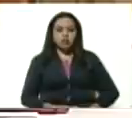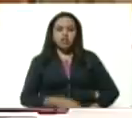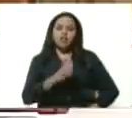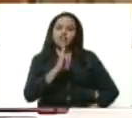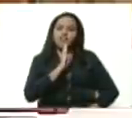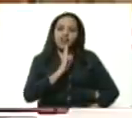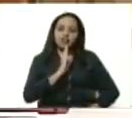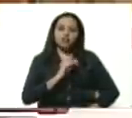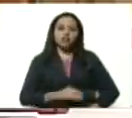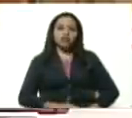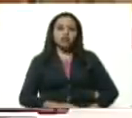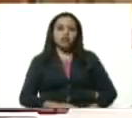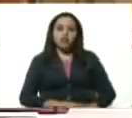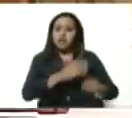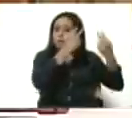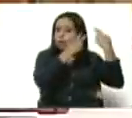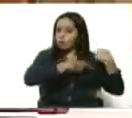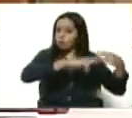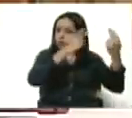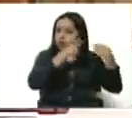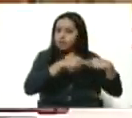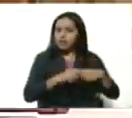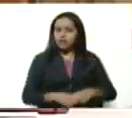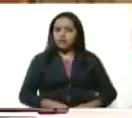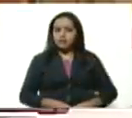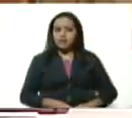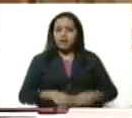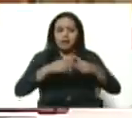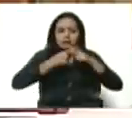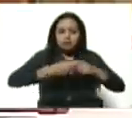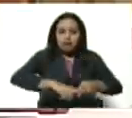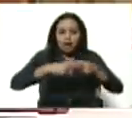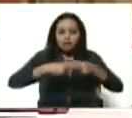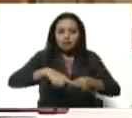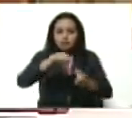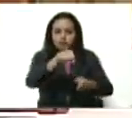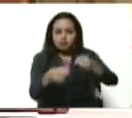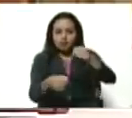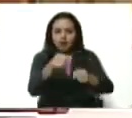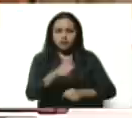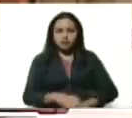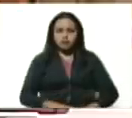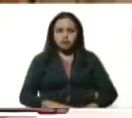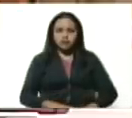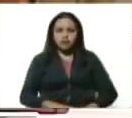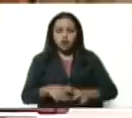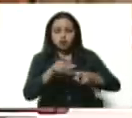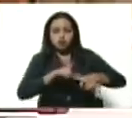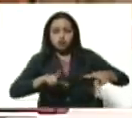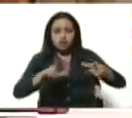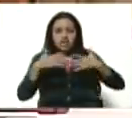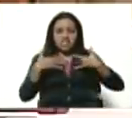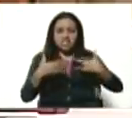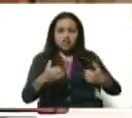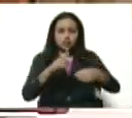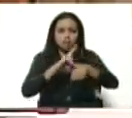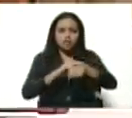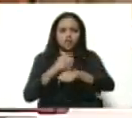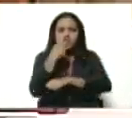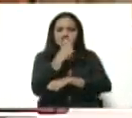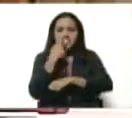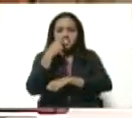las peluquerías talleres mecánicos y autopartes consultorios médicos y odontológicos